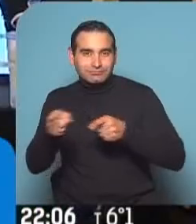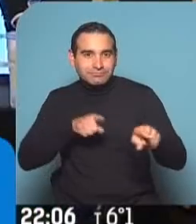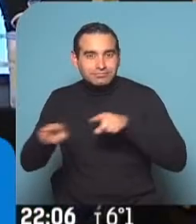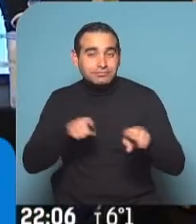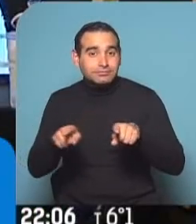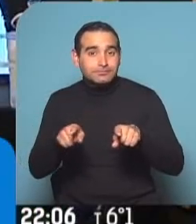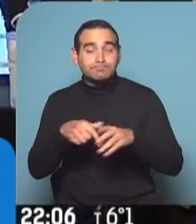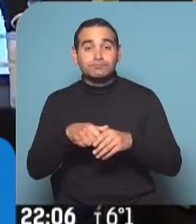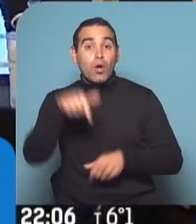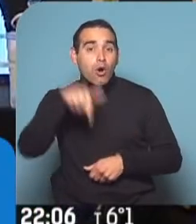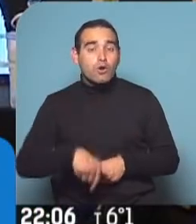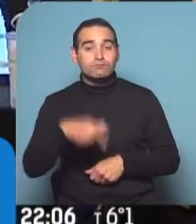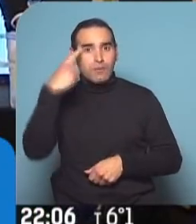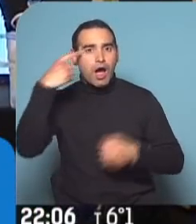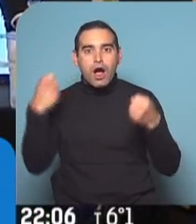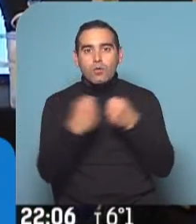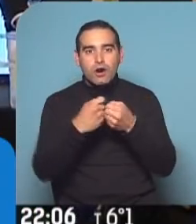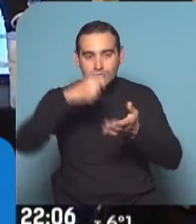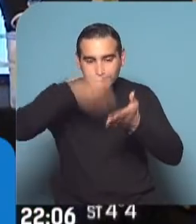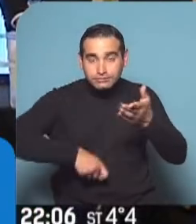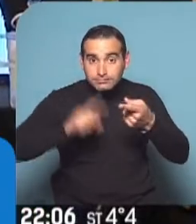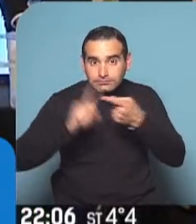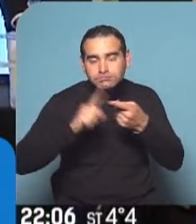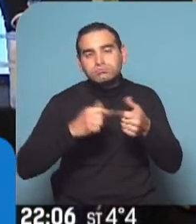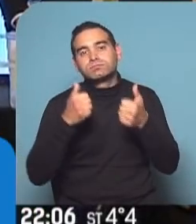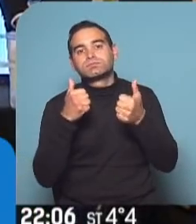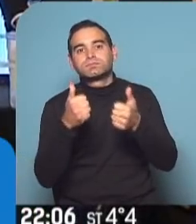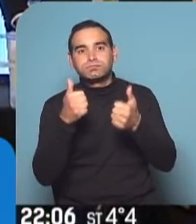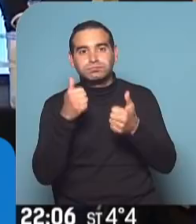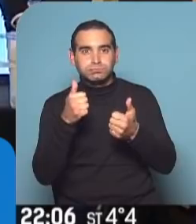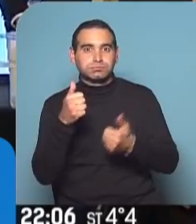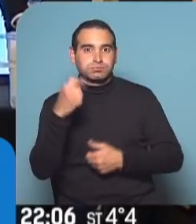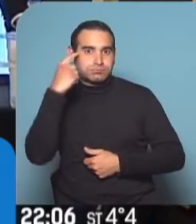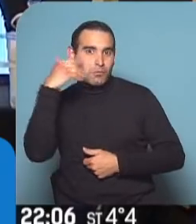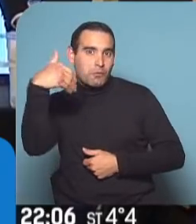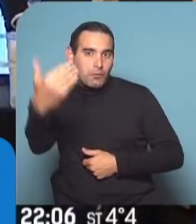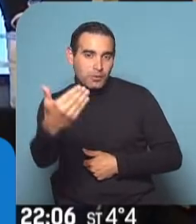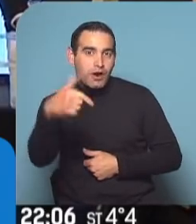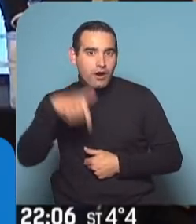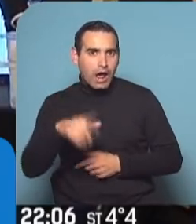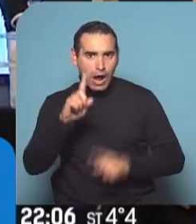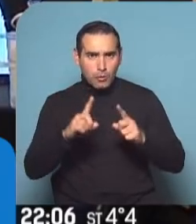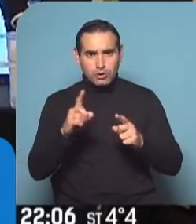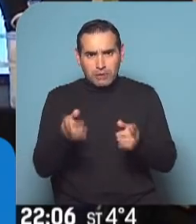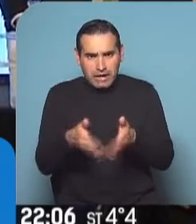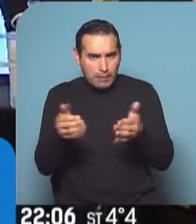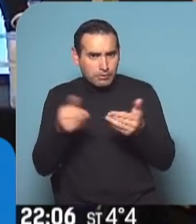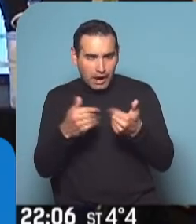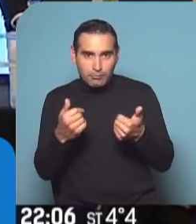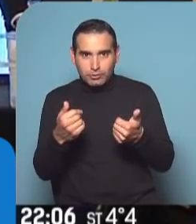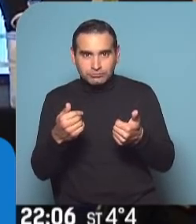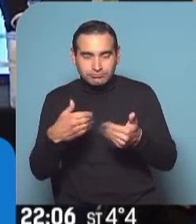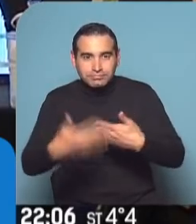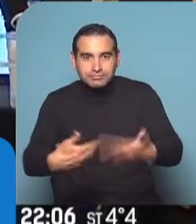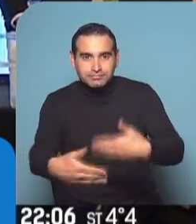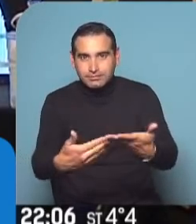Hoy este acuerdo nos abre una enorme posibilidad. Y hay cosas que van a ser muy rápidas, ¿no? Y va a favorecer